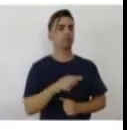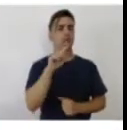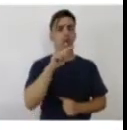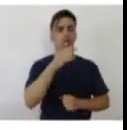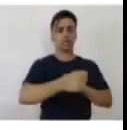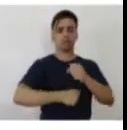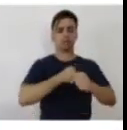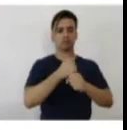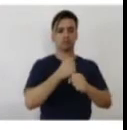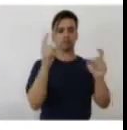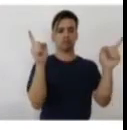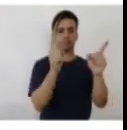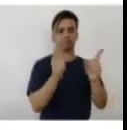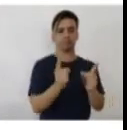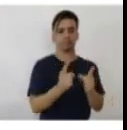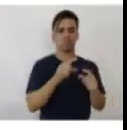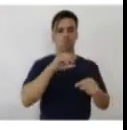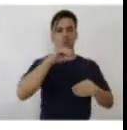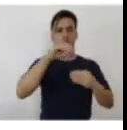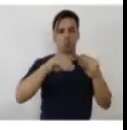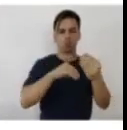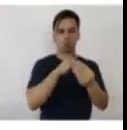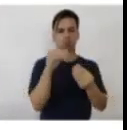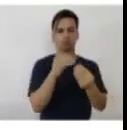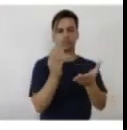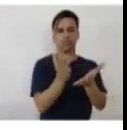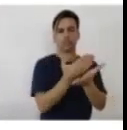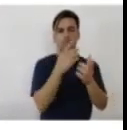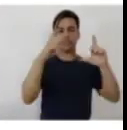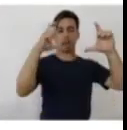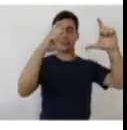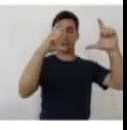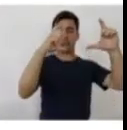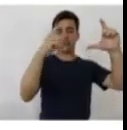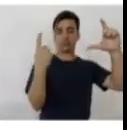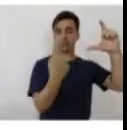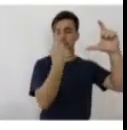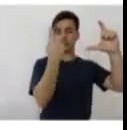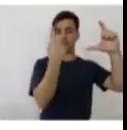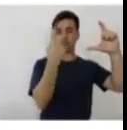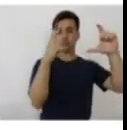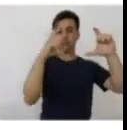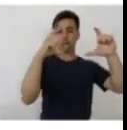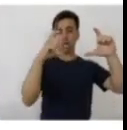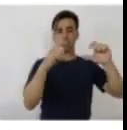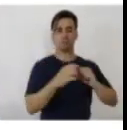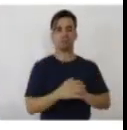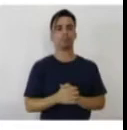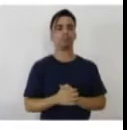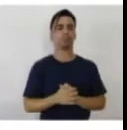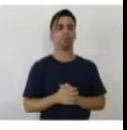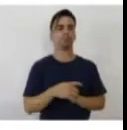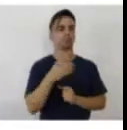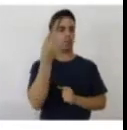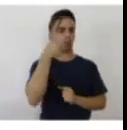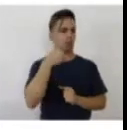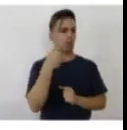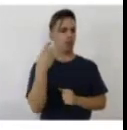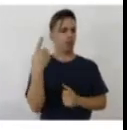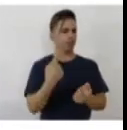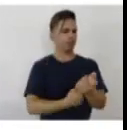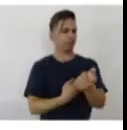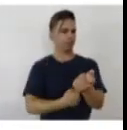hay que aplicar primeramente las transformaciones indicadas para eliminar los paréntesis, un contenido que